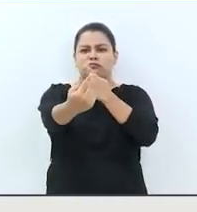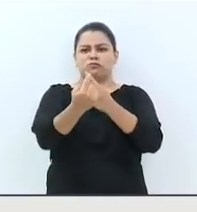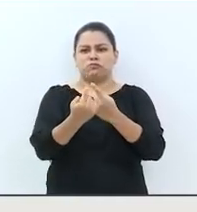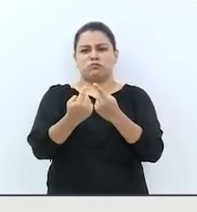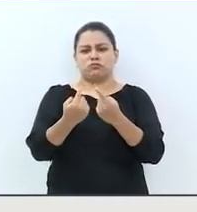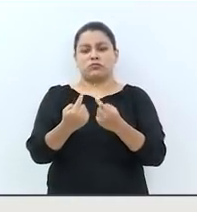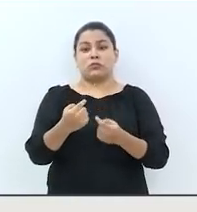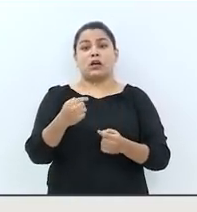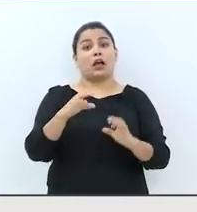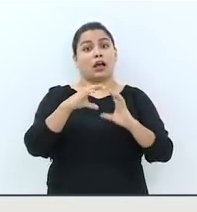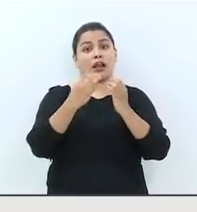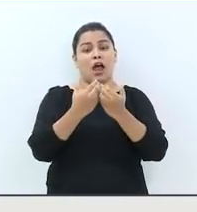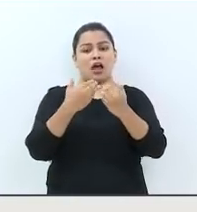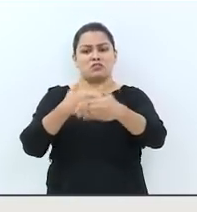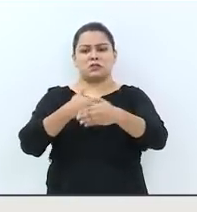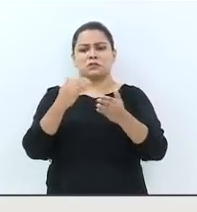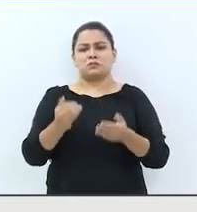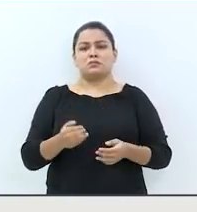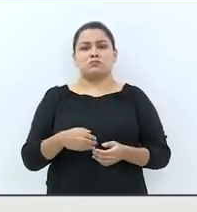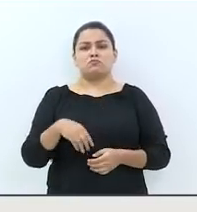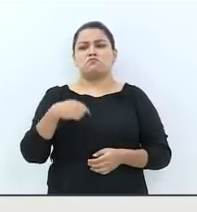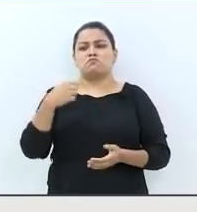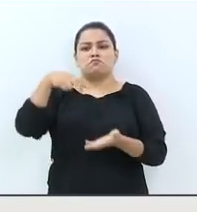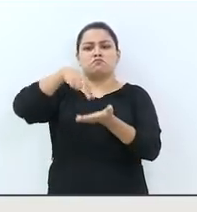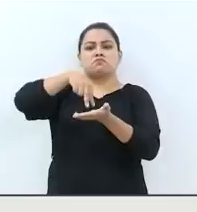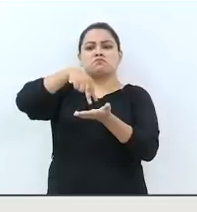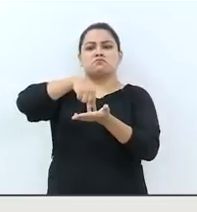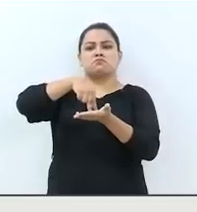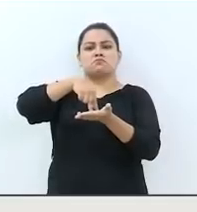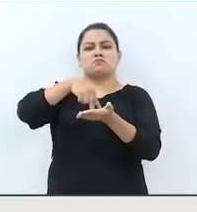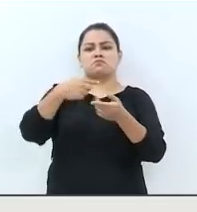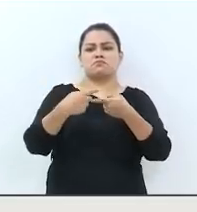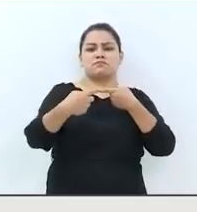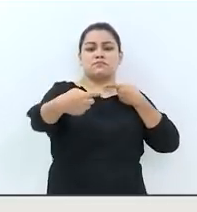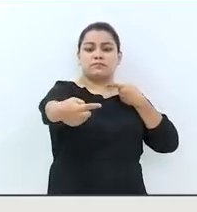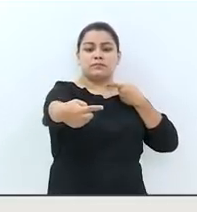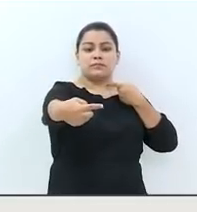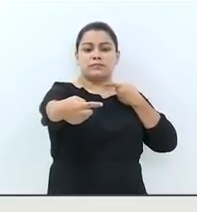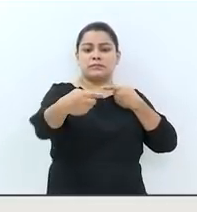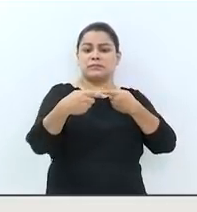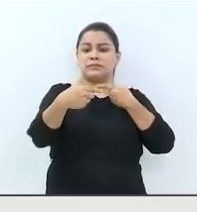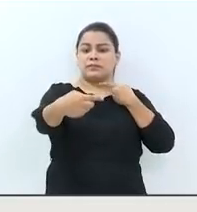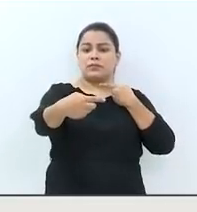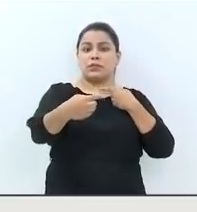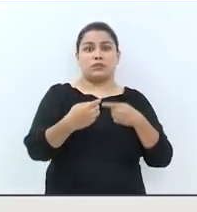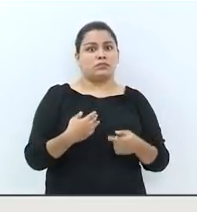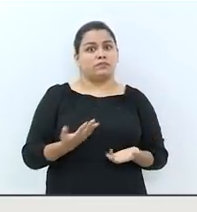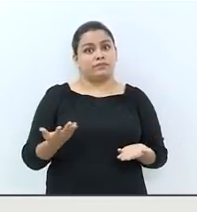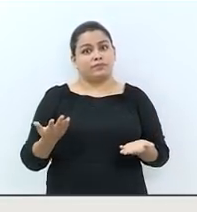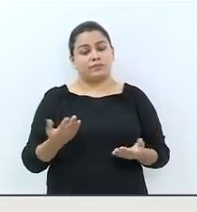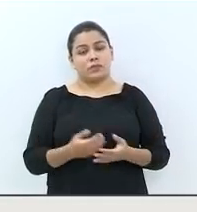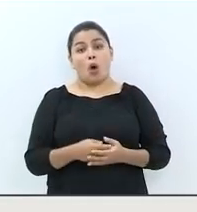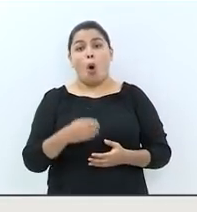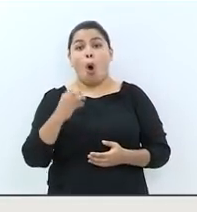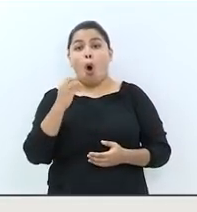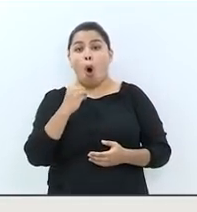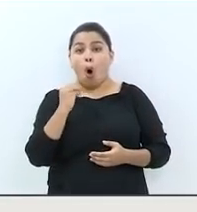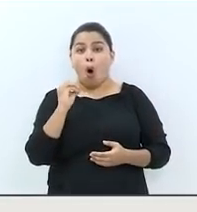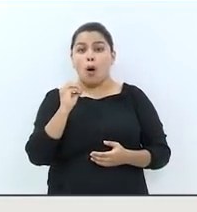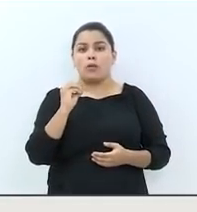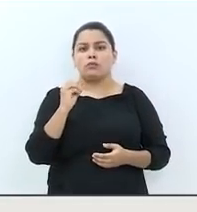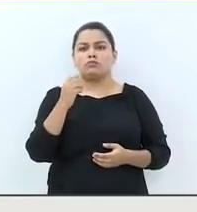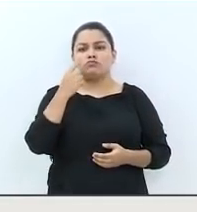y a nuestros alumnos, siempre en ese podio, con esas distancias entre nuestros roles, o si más bien buscamos